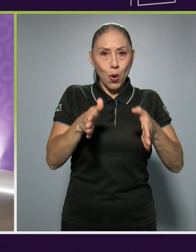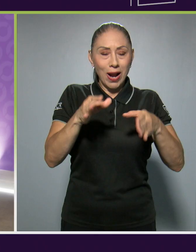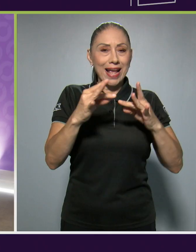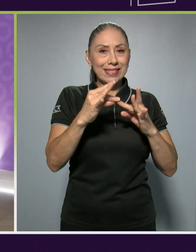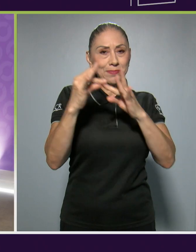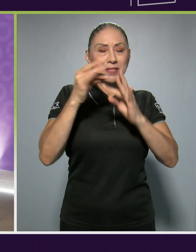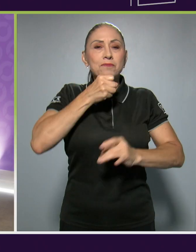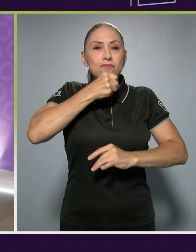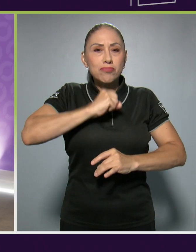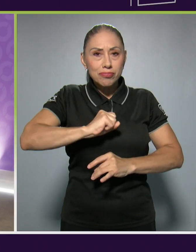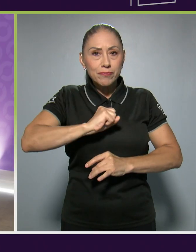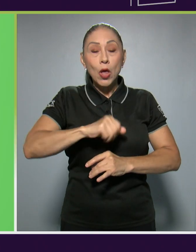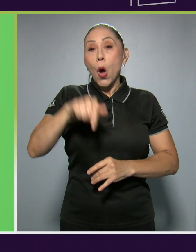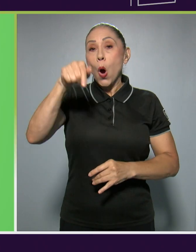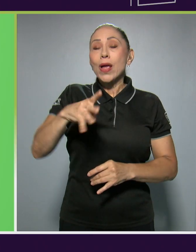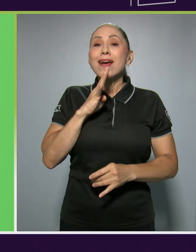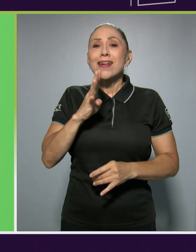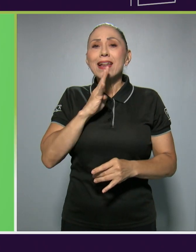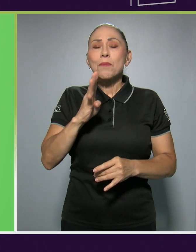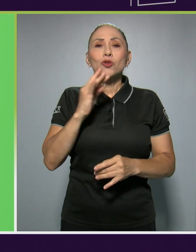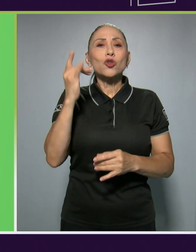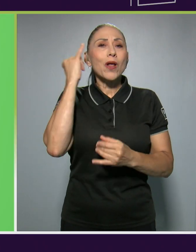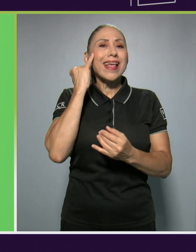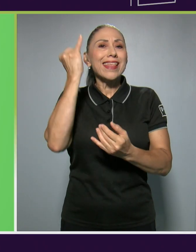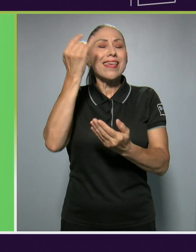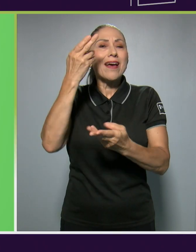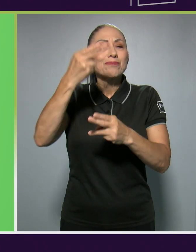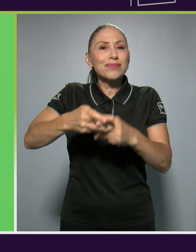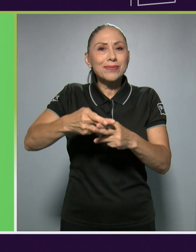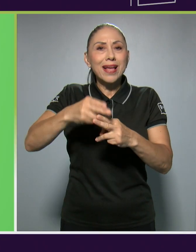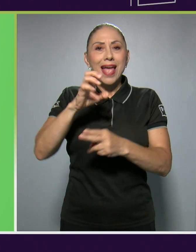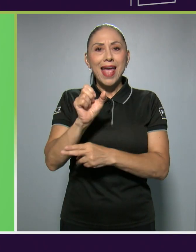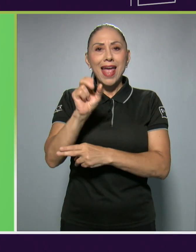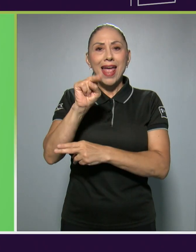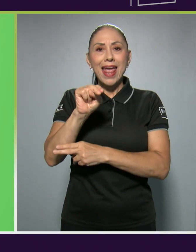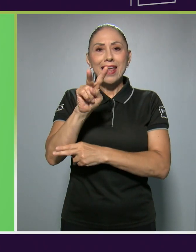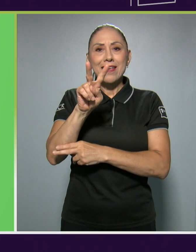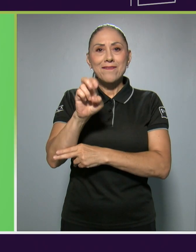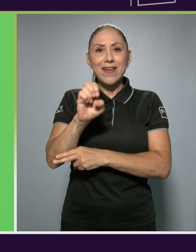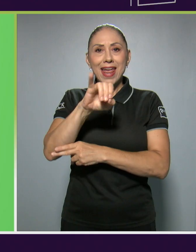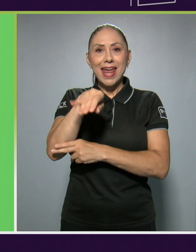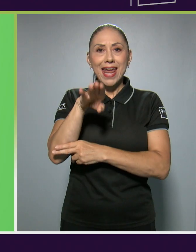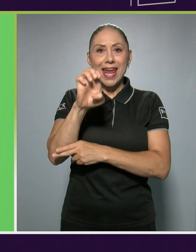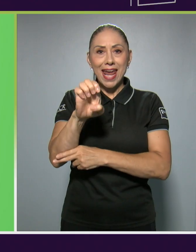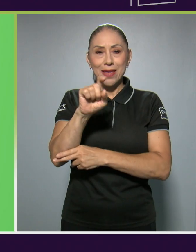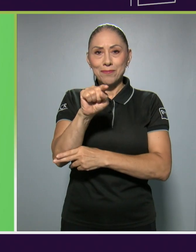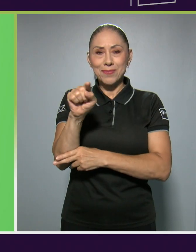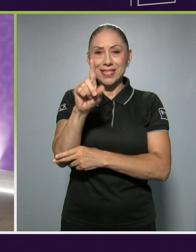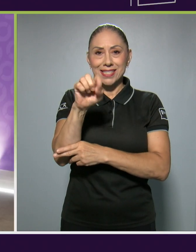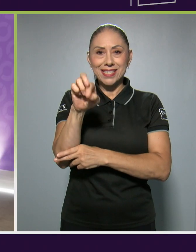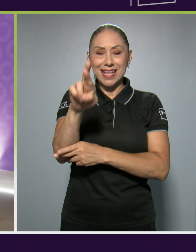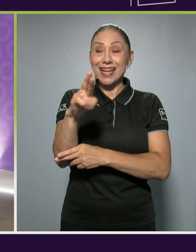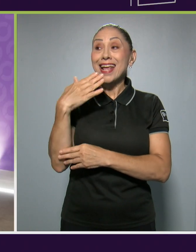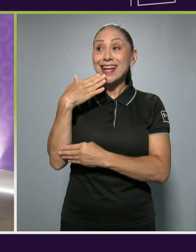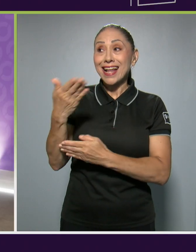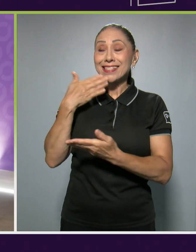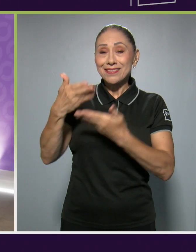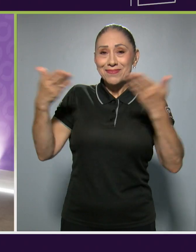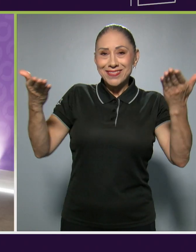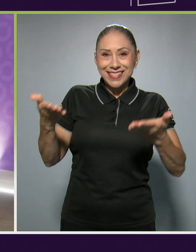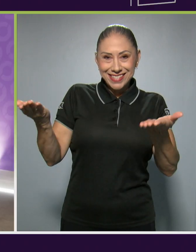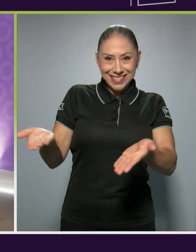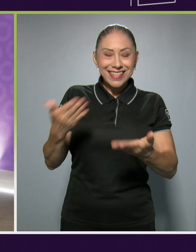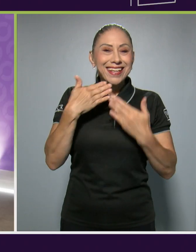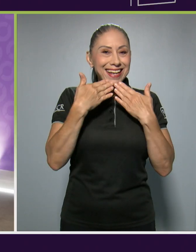gerontóloga. Hoy conversaremos sobre la iniciativa Envejecer. Muchas gracias a ambas por acompañarnos y bienvenidas al programa. Gracias por el espacio.